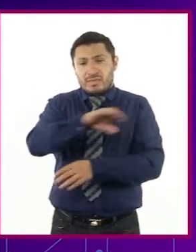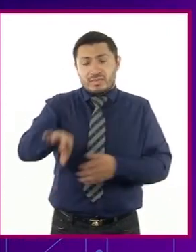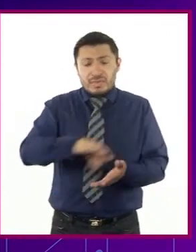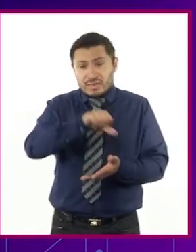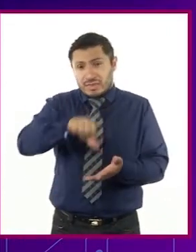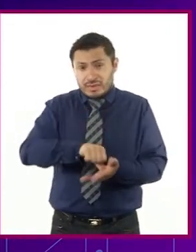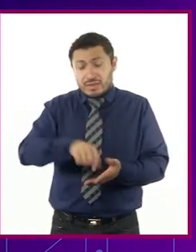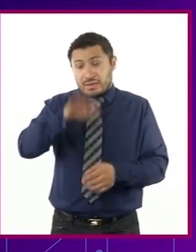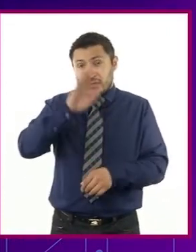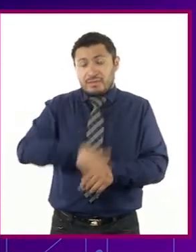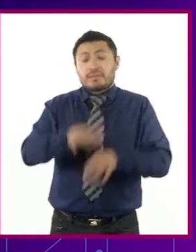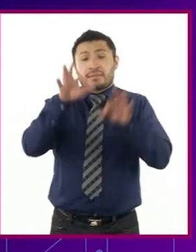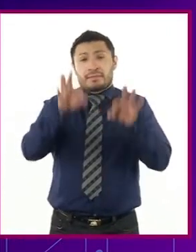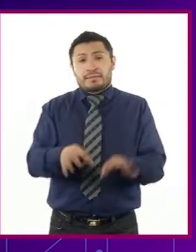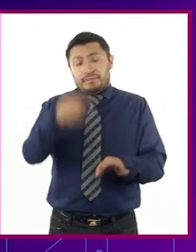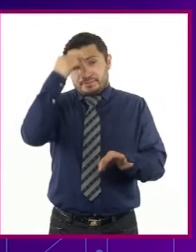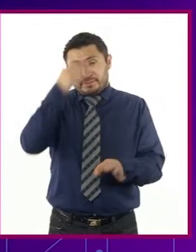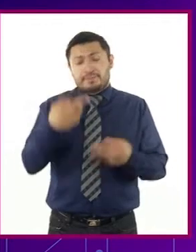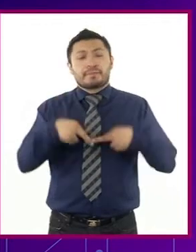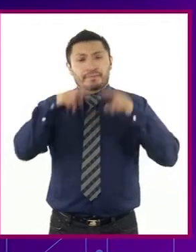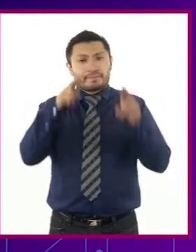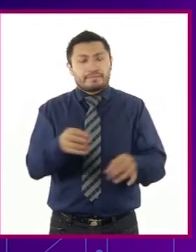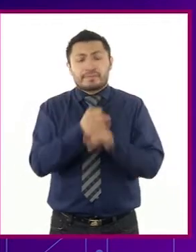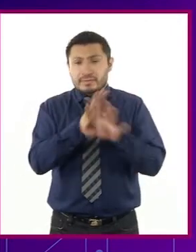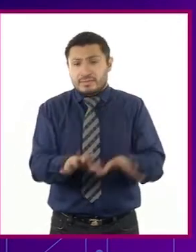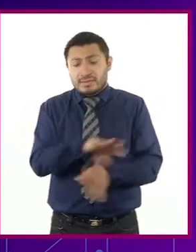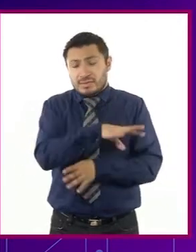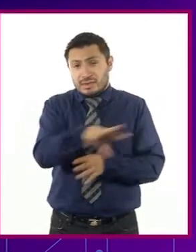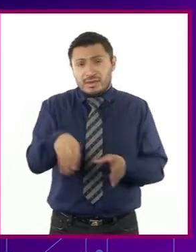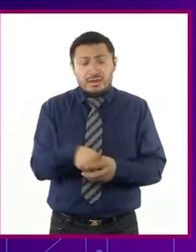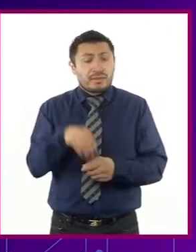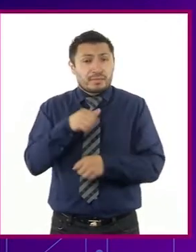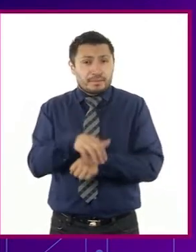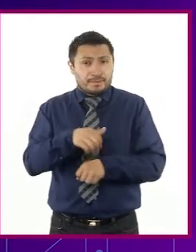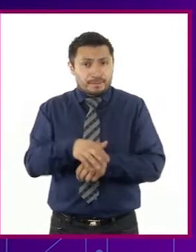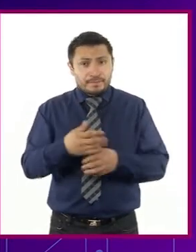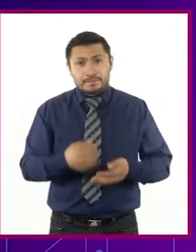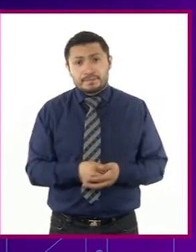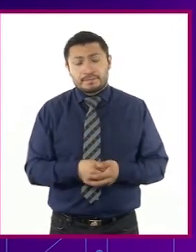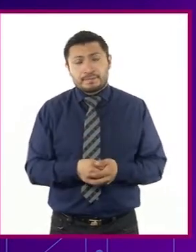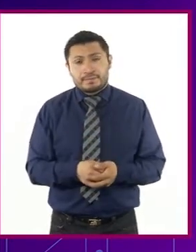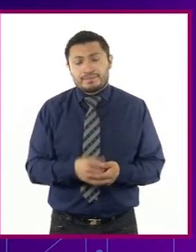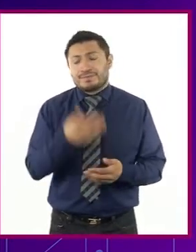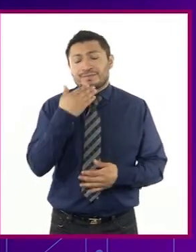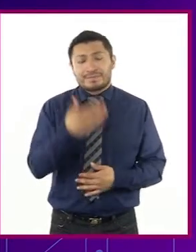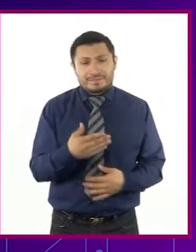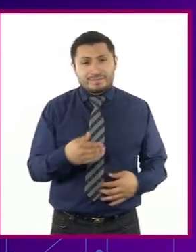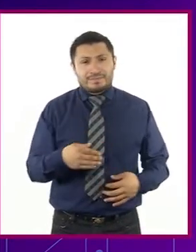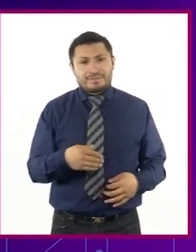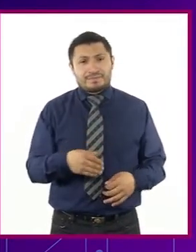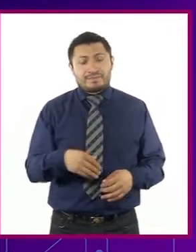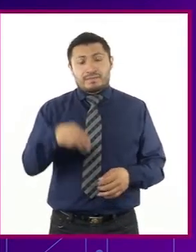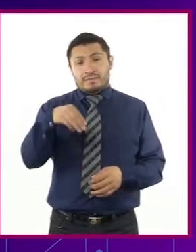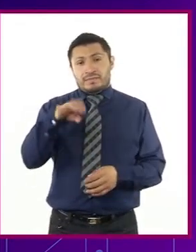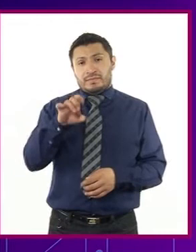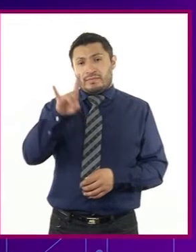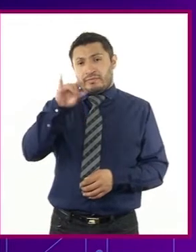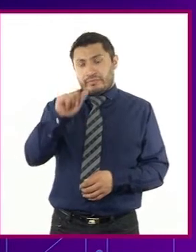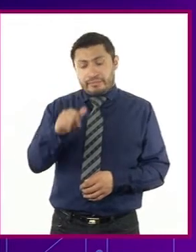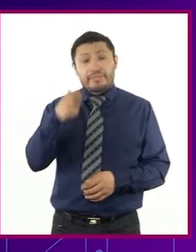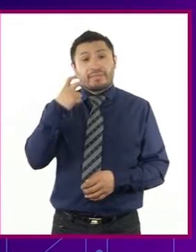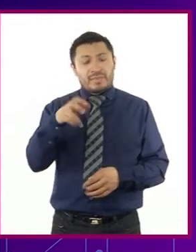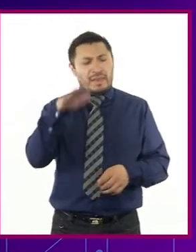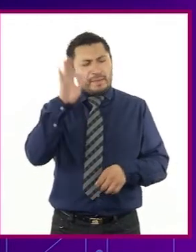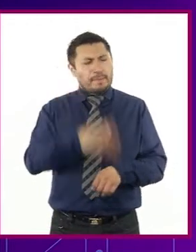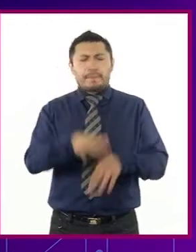más práctica para representar los datos de un conjunto numérico? Muy bien, la media es el parámetro